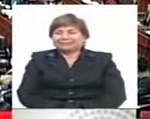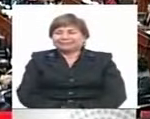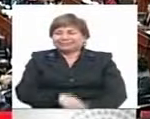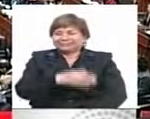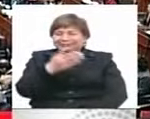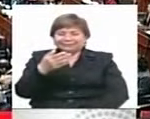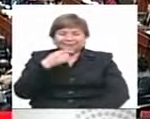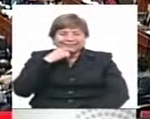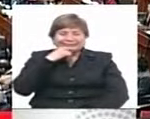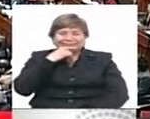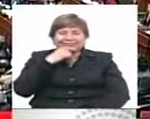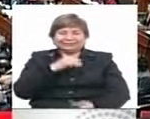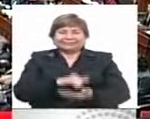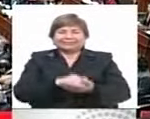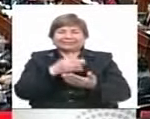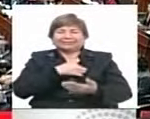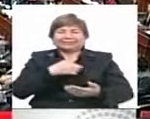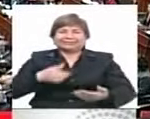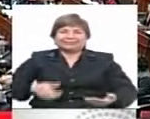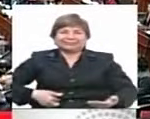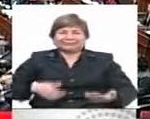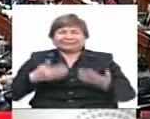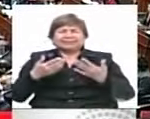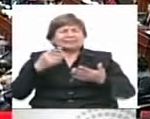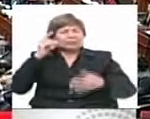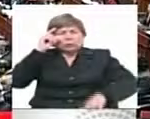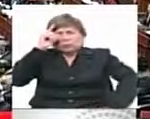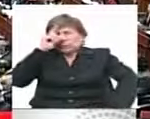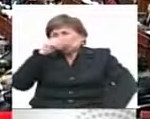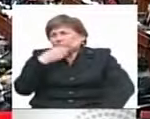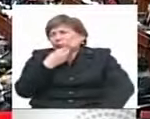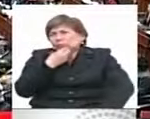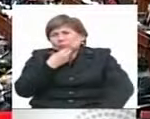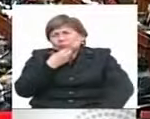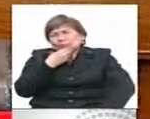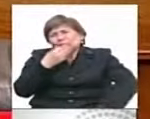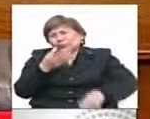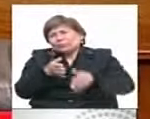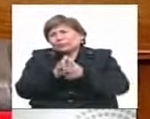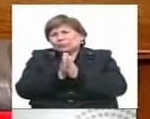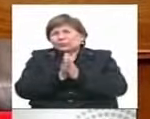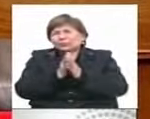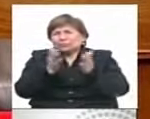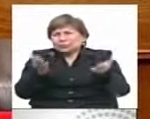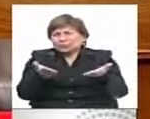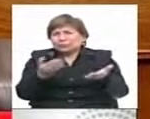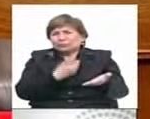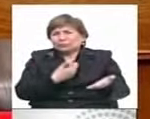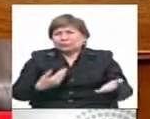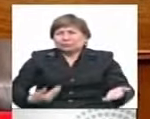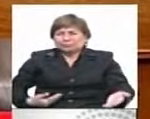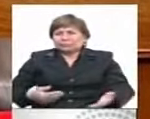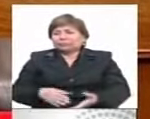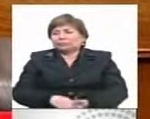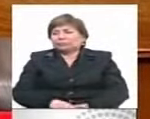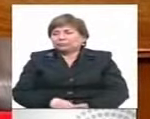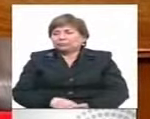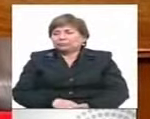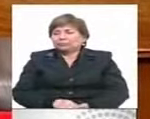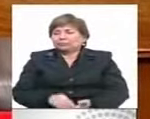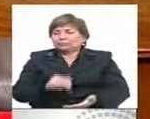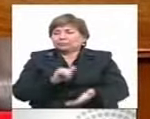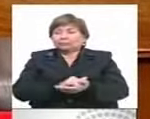Señora presidenta, qué difícil es pedir a este gobierno que